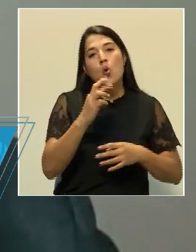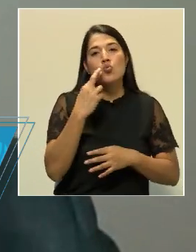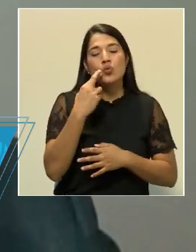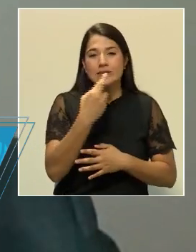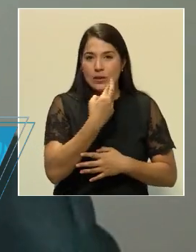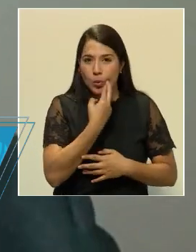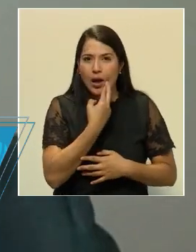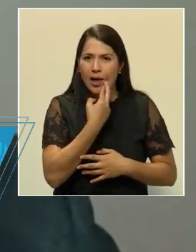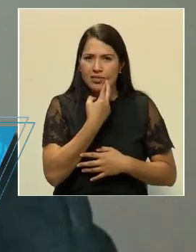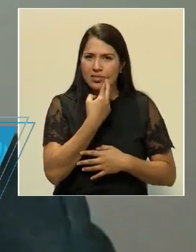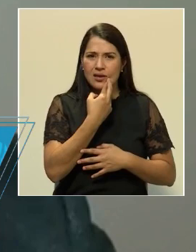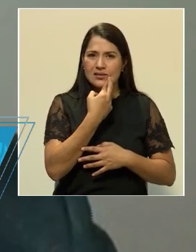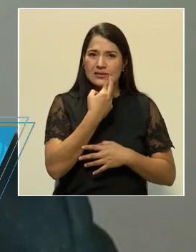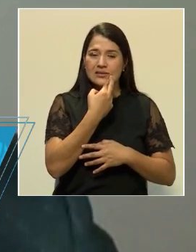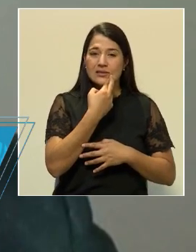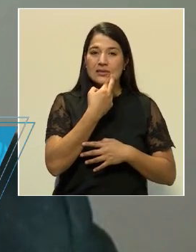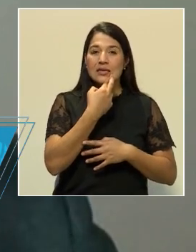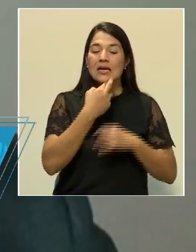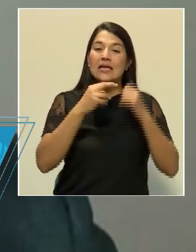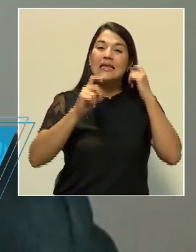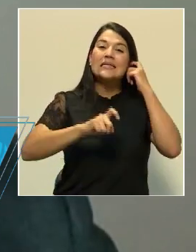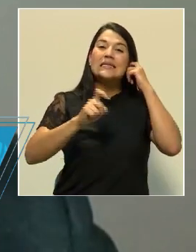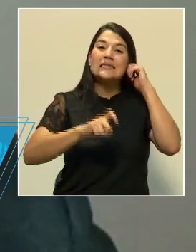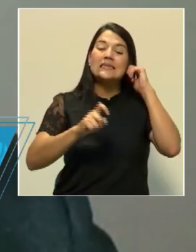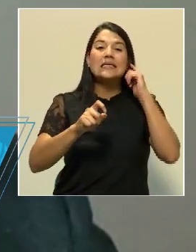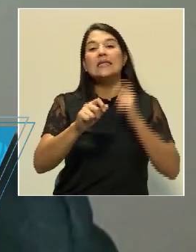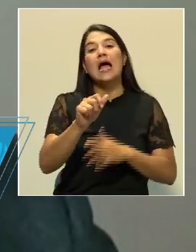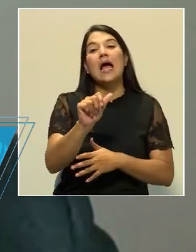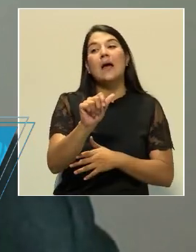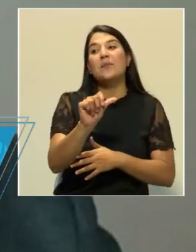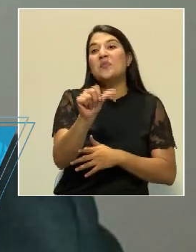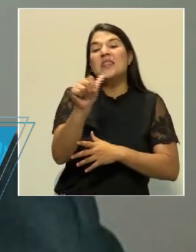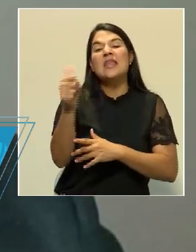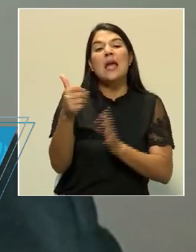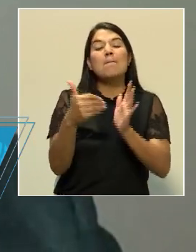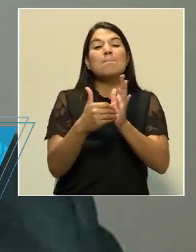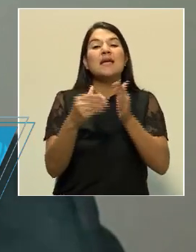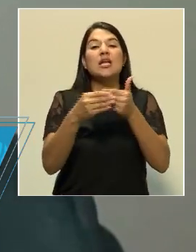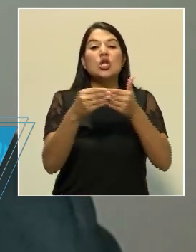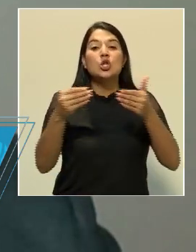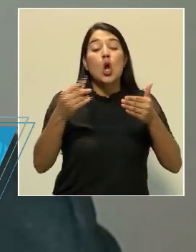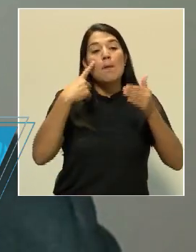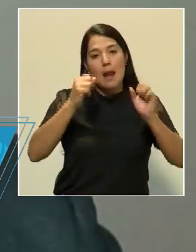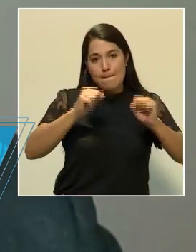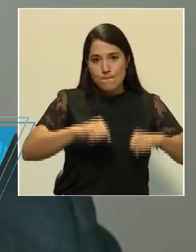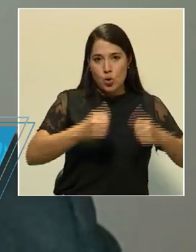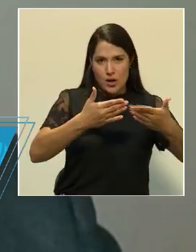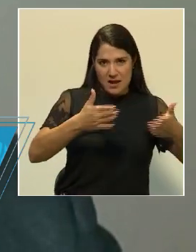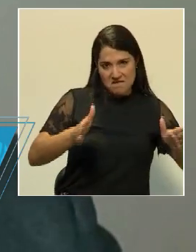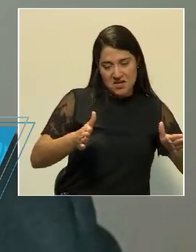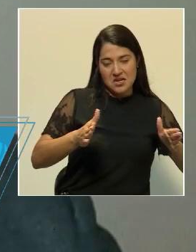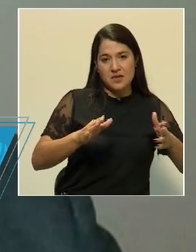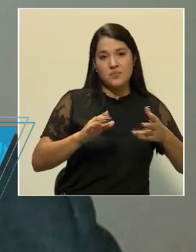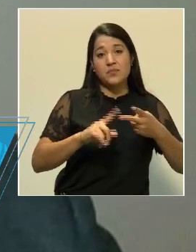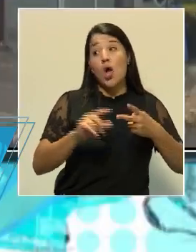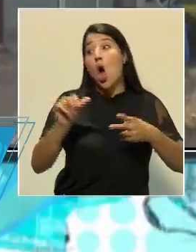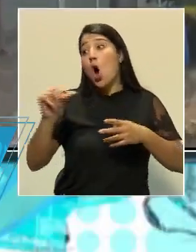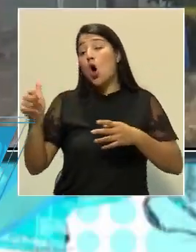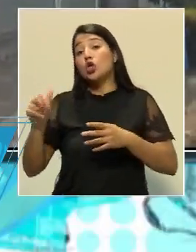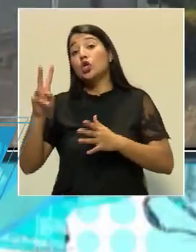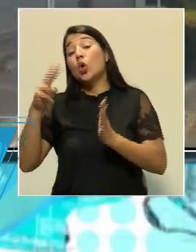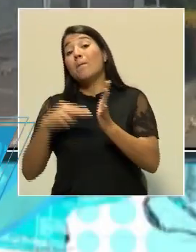arman desde $10,000 que les cuesta el ponerlos a caminar, hasta restaurantes que cuestan incluso hasta